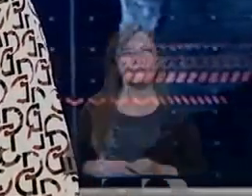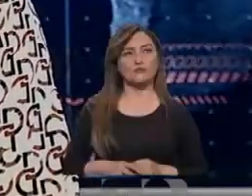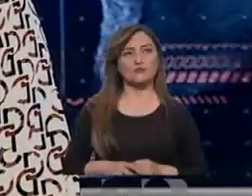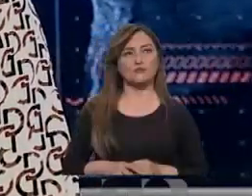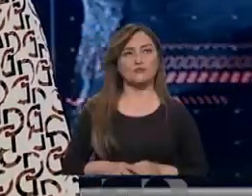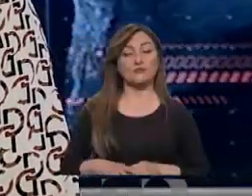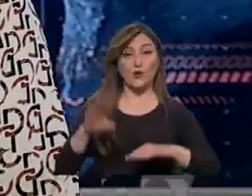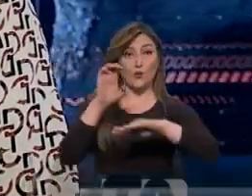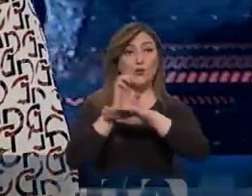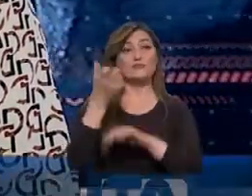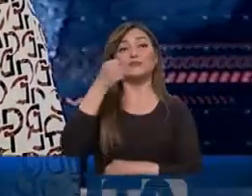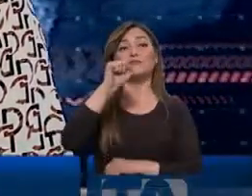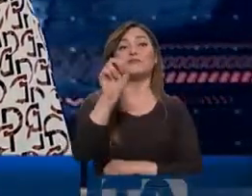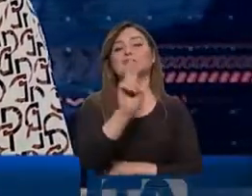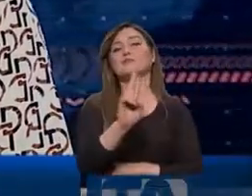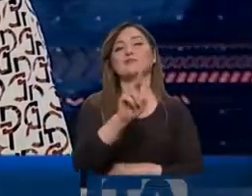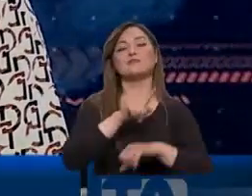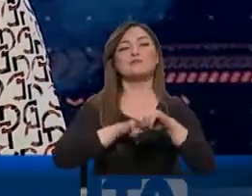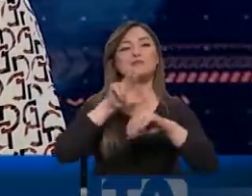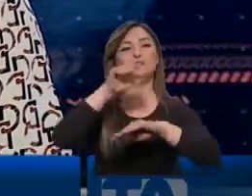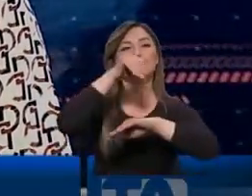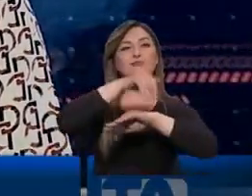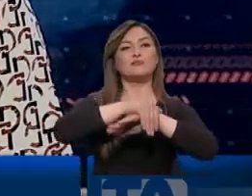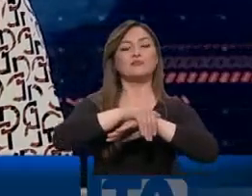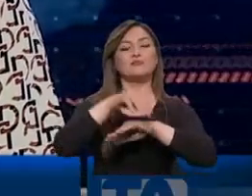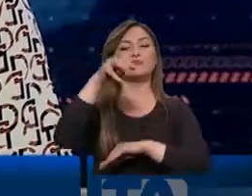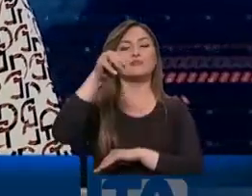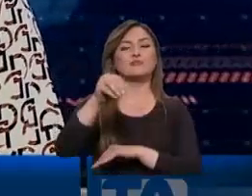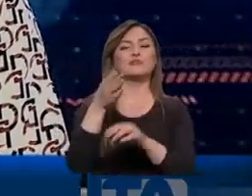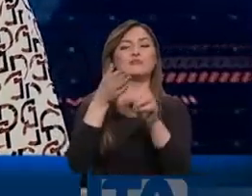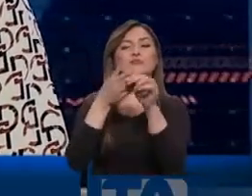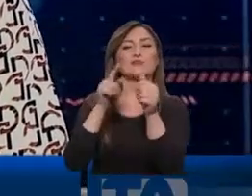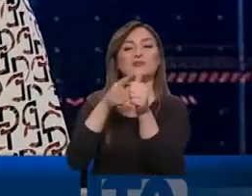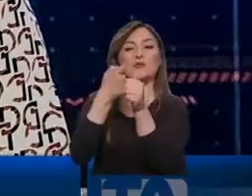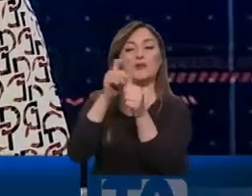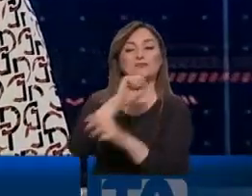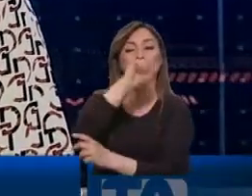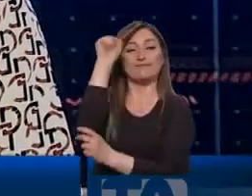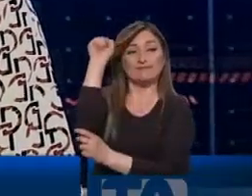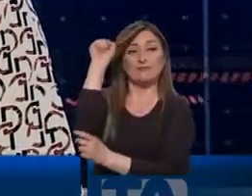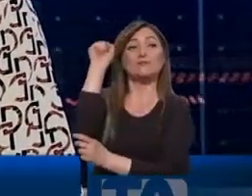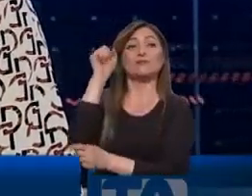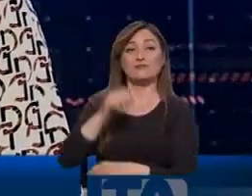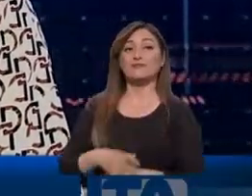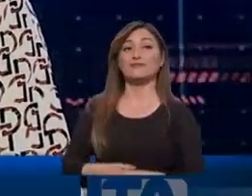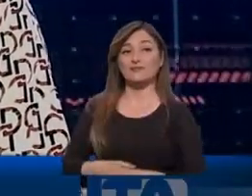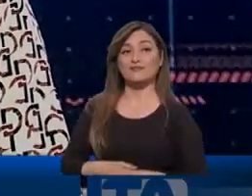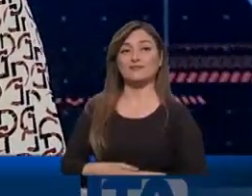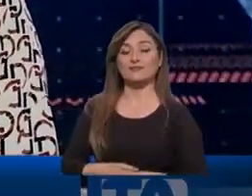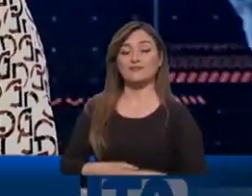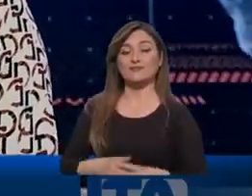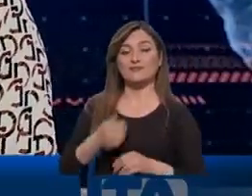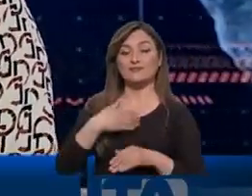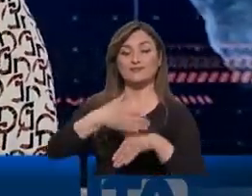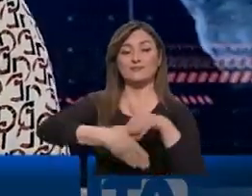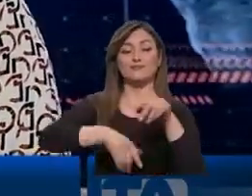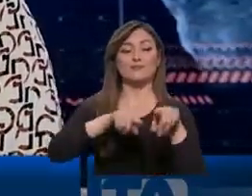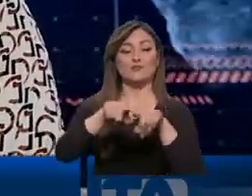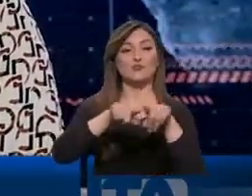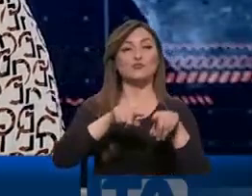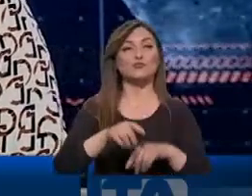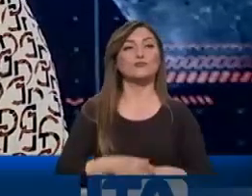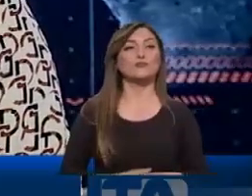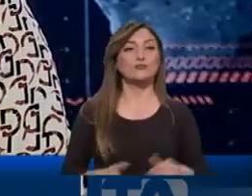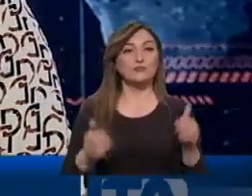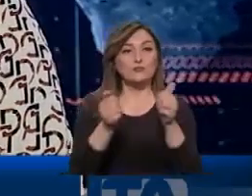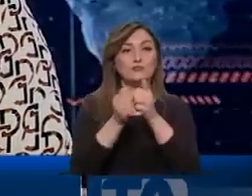Ecuador viajará a Uruguay a las 15 horas de este martes en busca de la primera victoria en Montevideo en eliminatorias sudamericanas. La